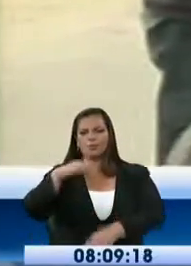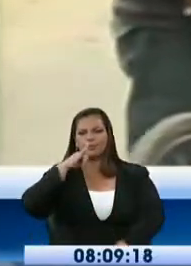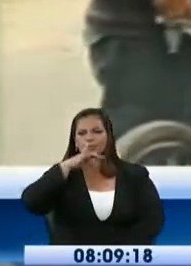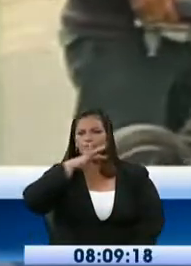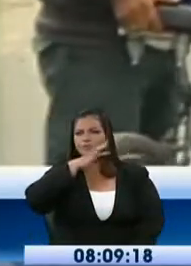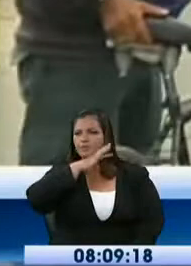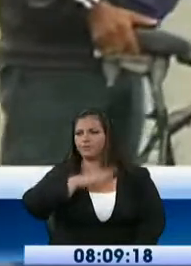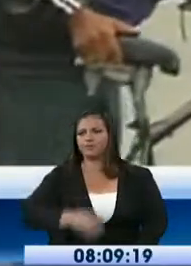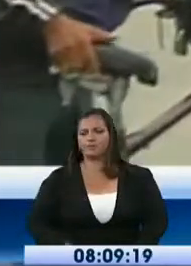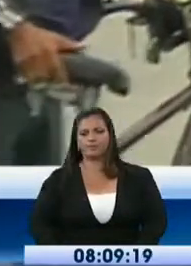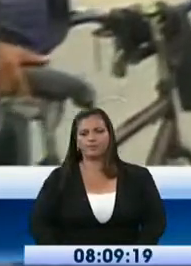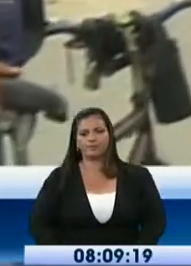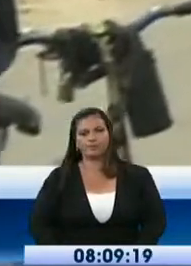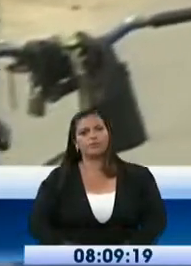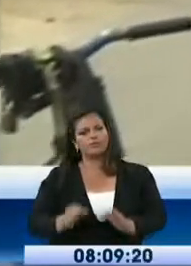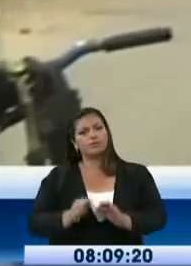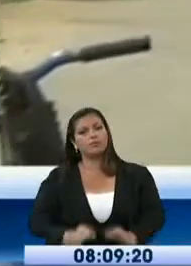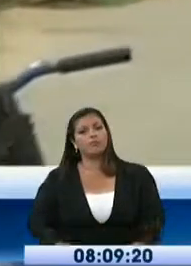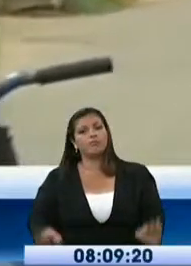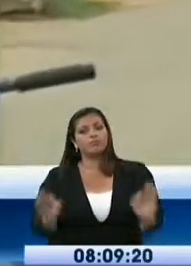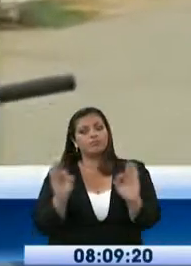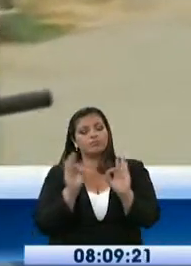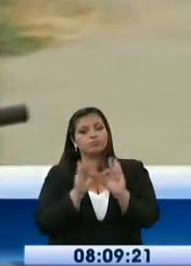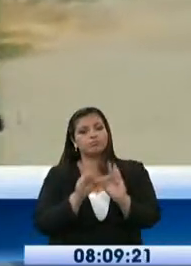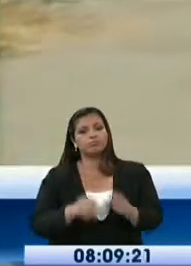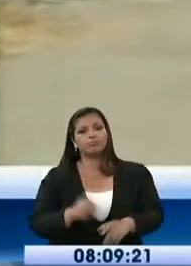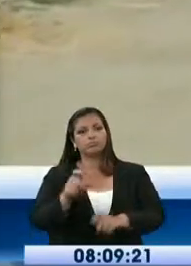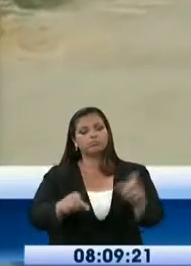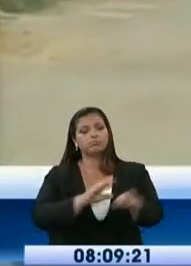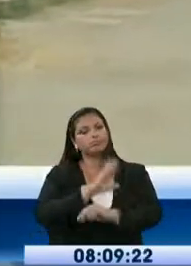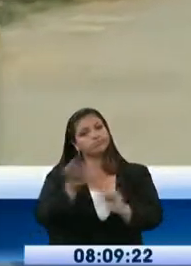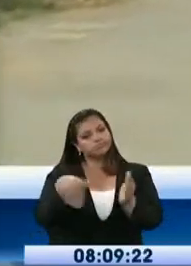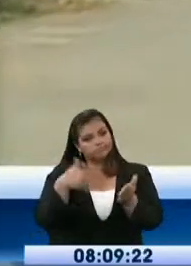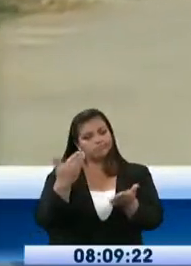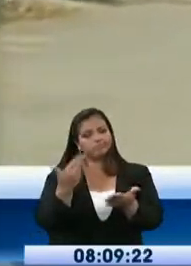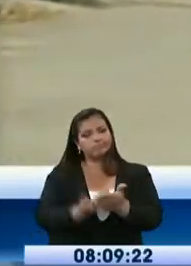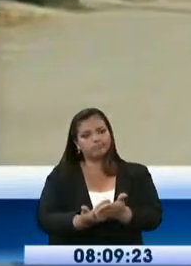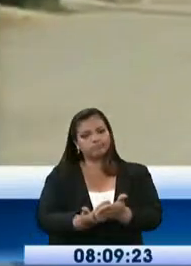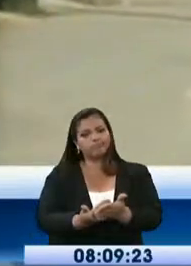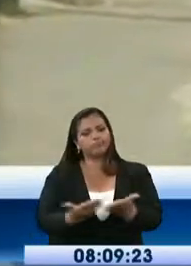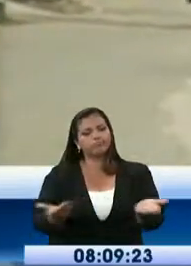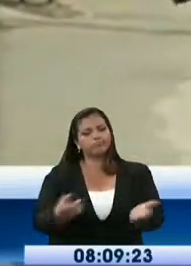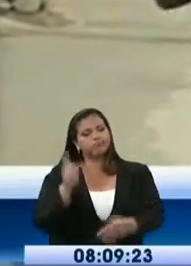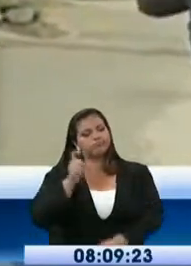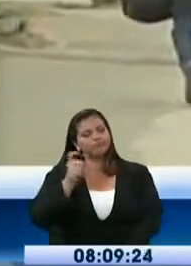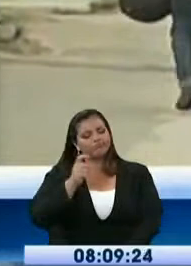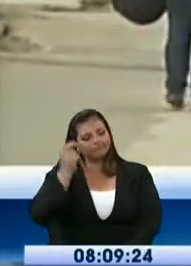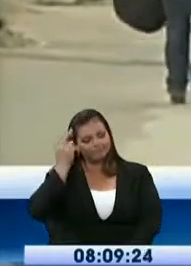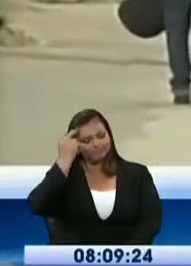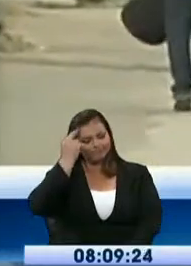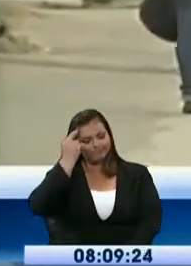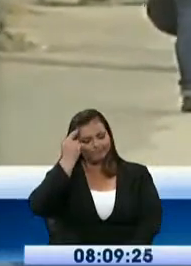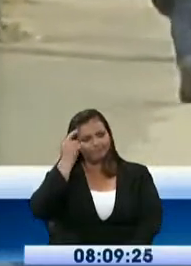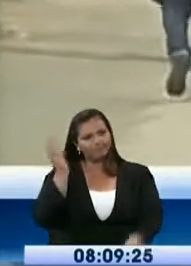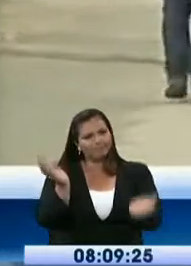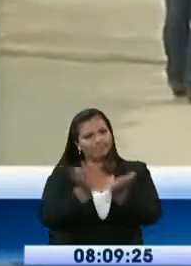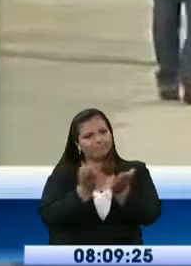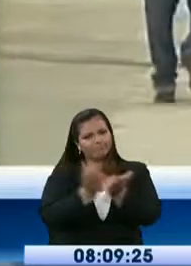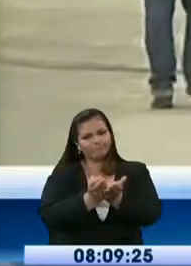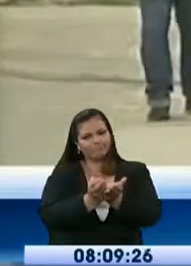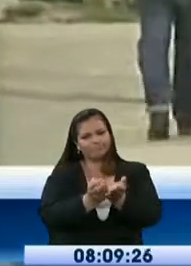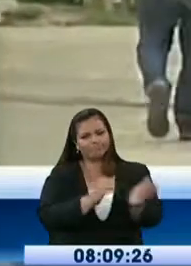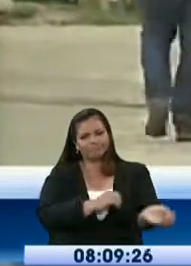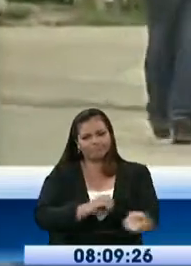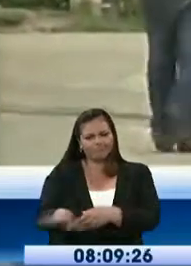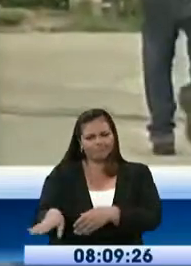repetir de la importancia que los ciudadanos dejen de tirar basura en los canales, que tomen conciencia, que no